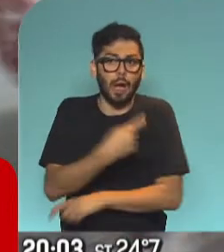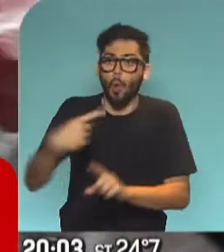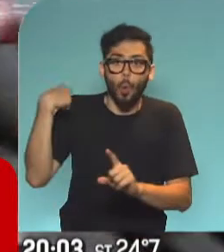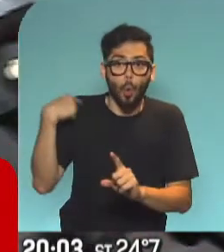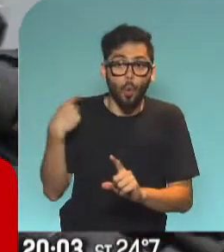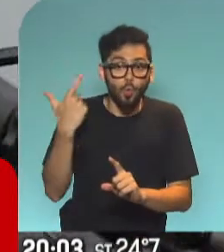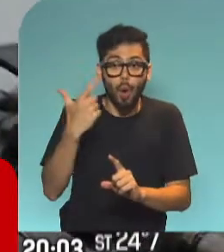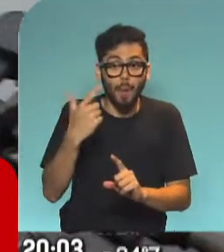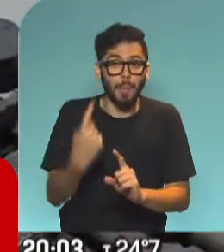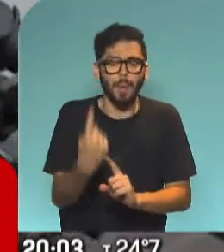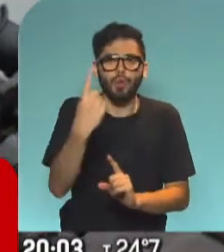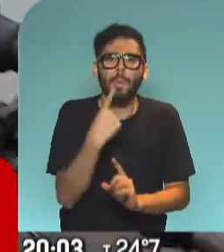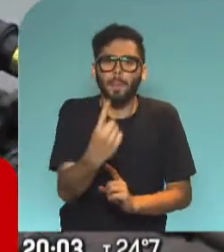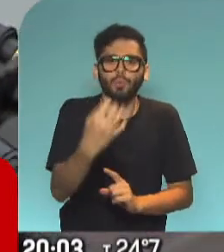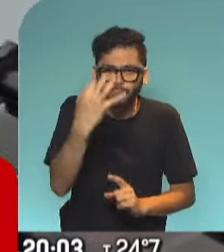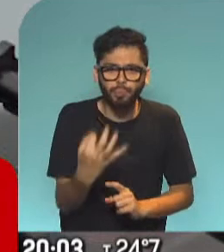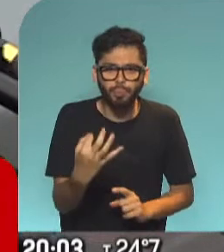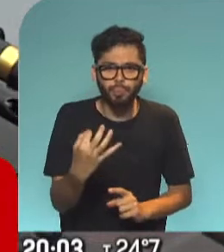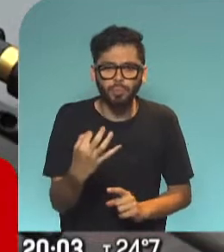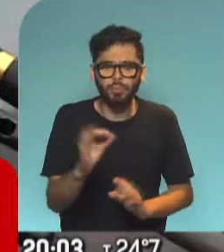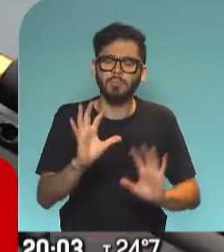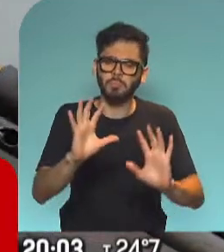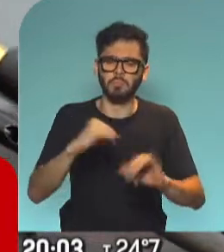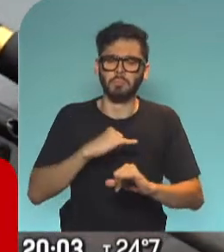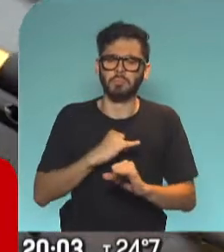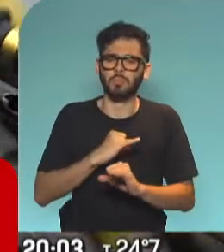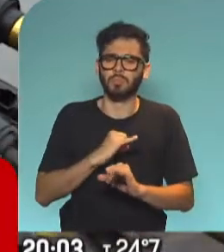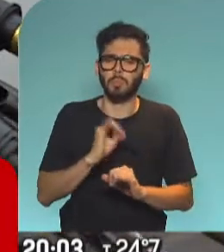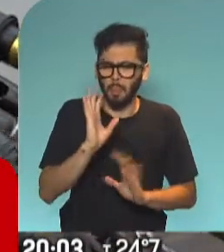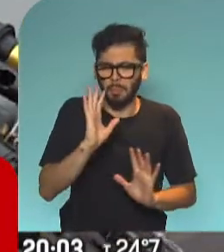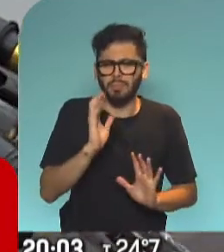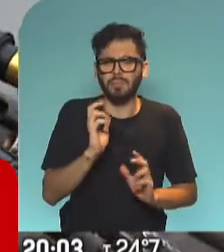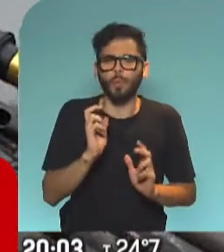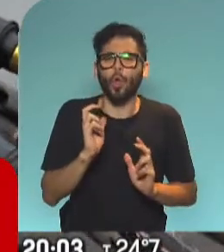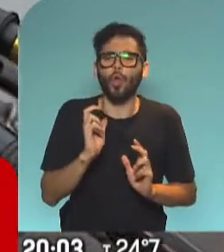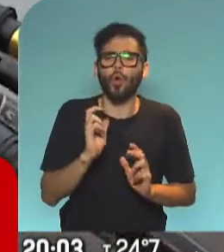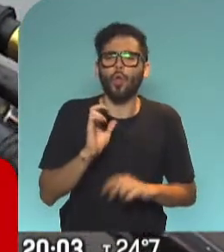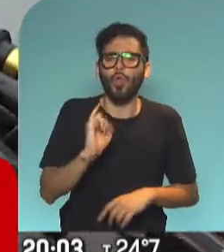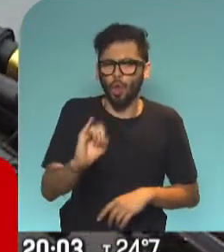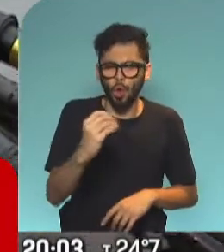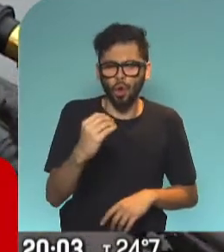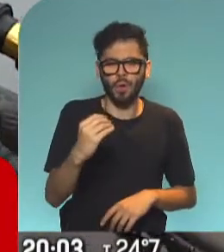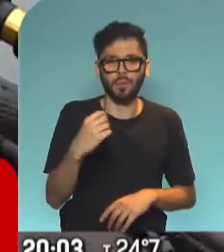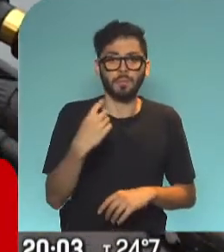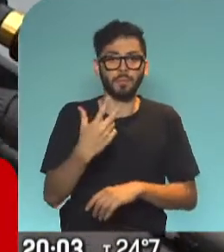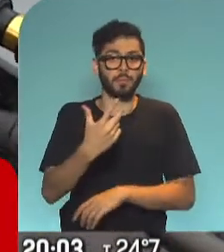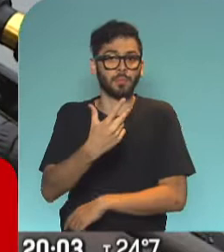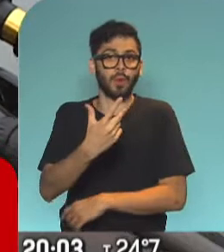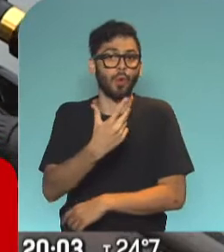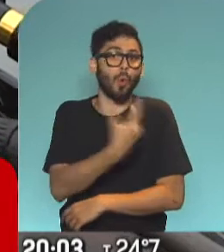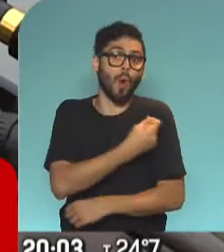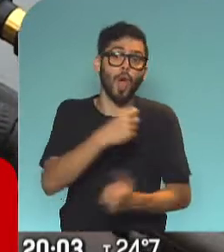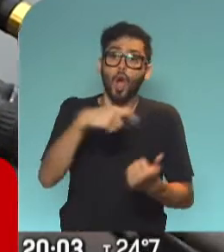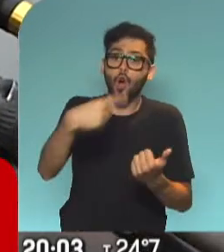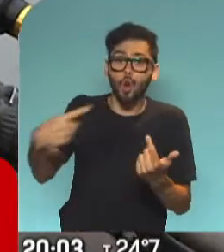nuestro país. A los dos les quería preguntar esto por... No, pero yo les digo una cosa. Todas las dosis que nosotros damos en todo el resto de las vacunas, que son uno